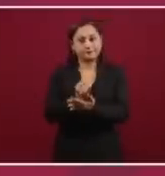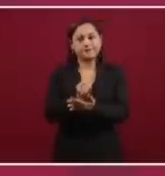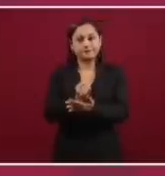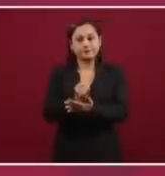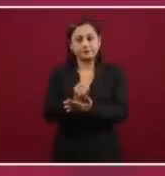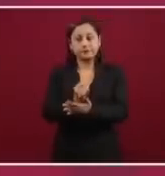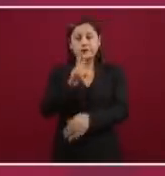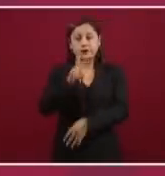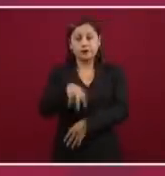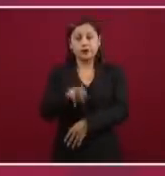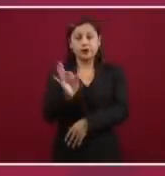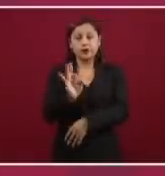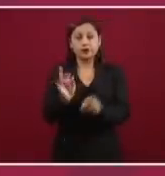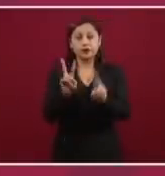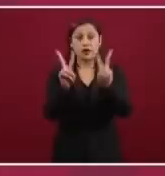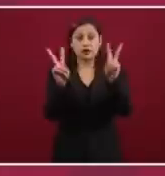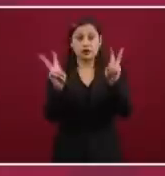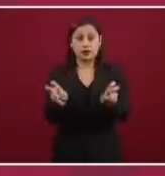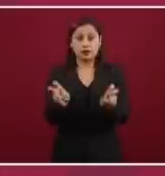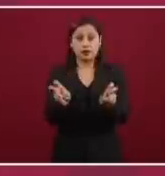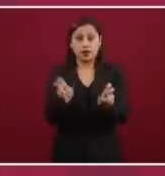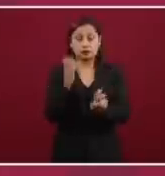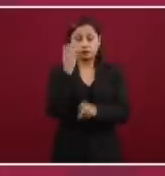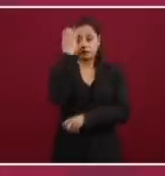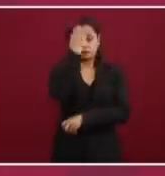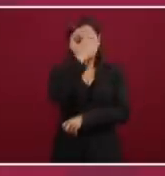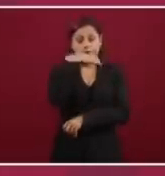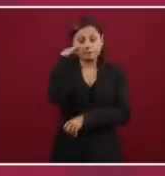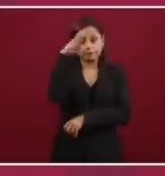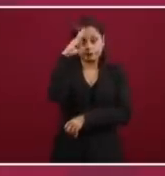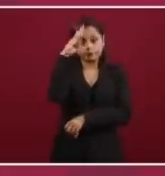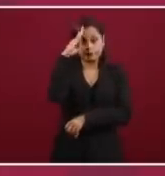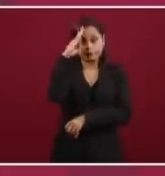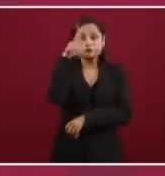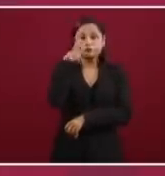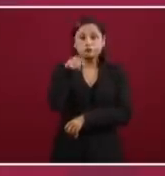de análisis y de reflexión.